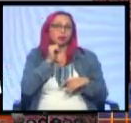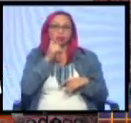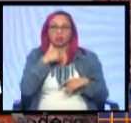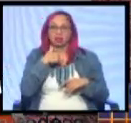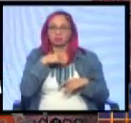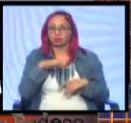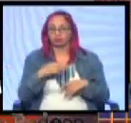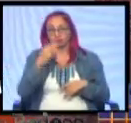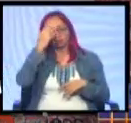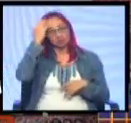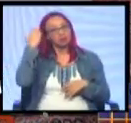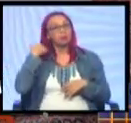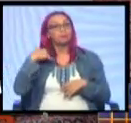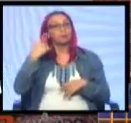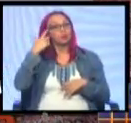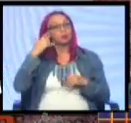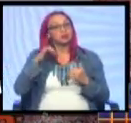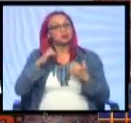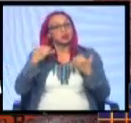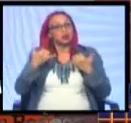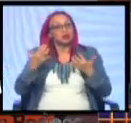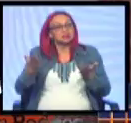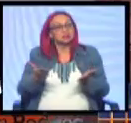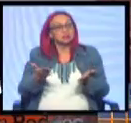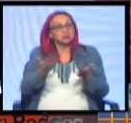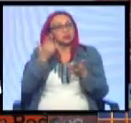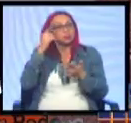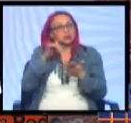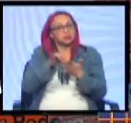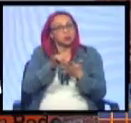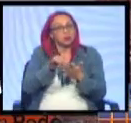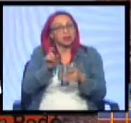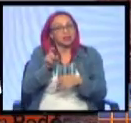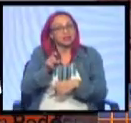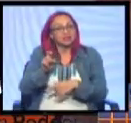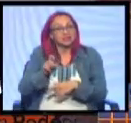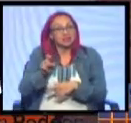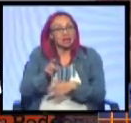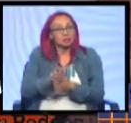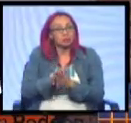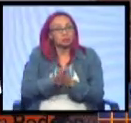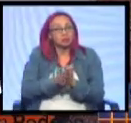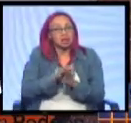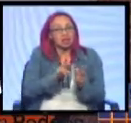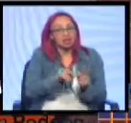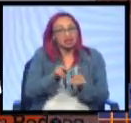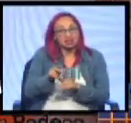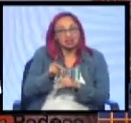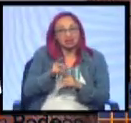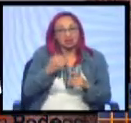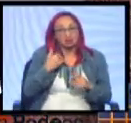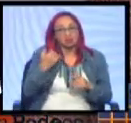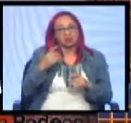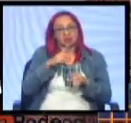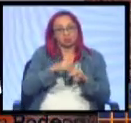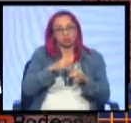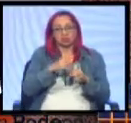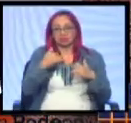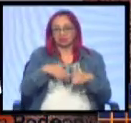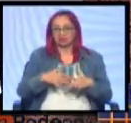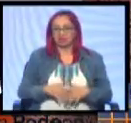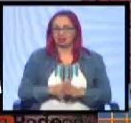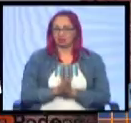los mecanismos. Por eso es que ahora lo estamos impulsando. Por eso es que ahora necesitamos que la gente y los señores diputados sean